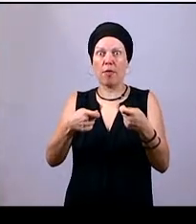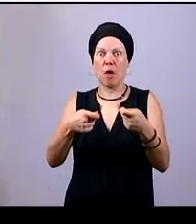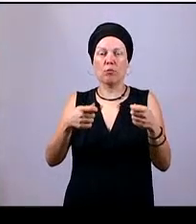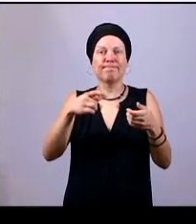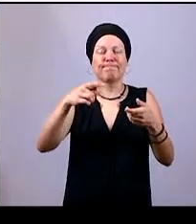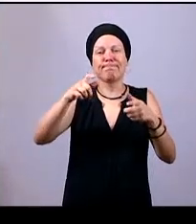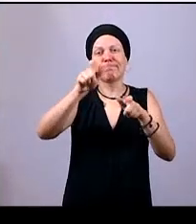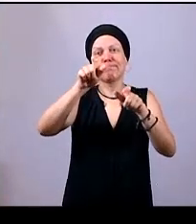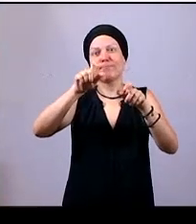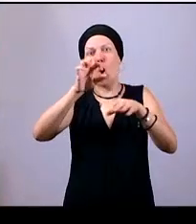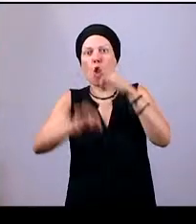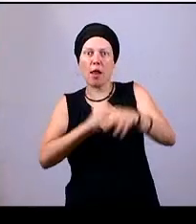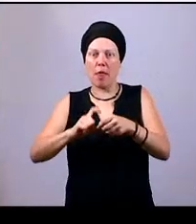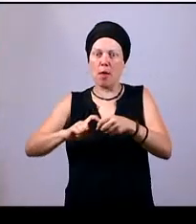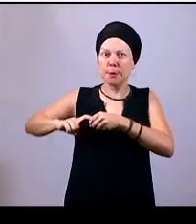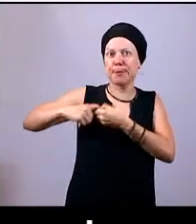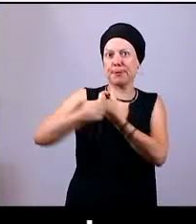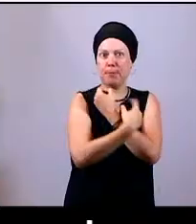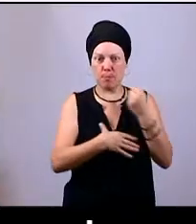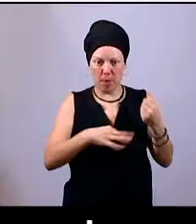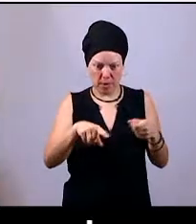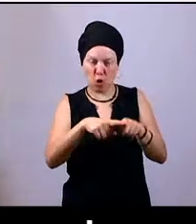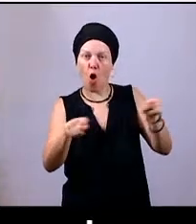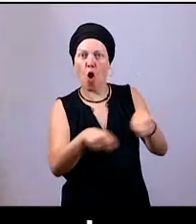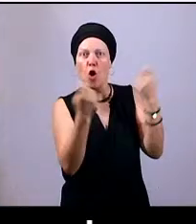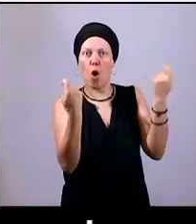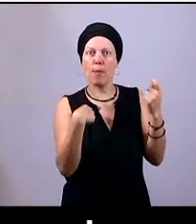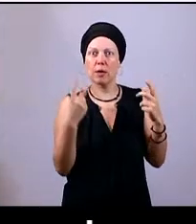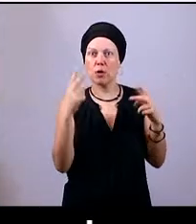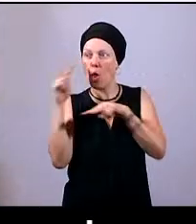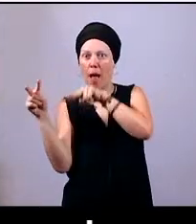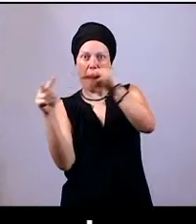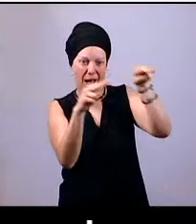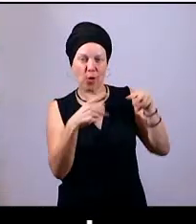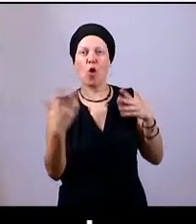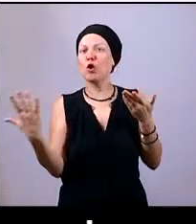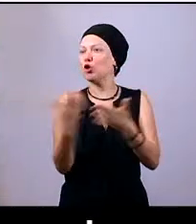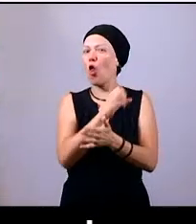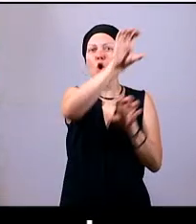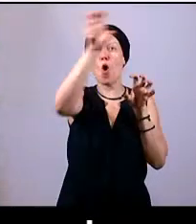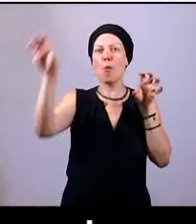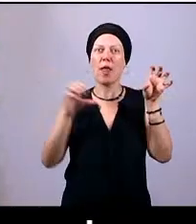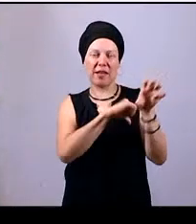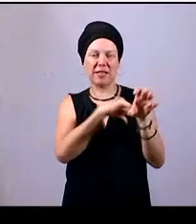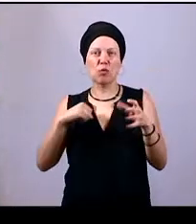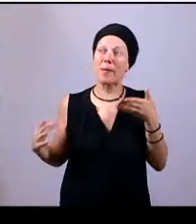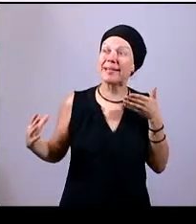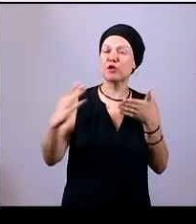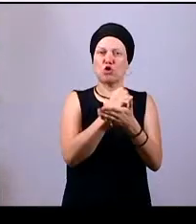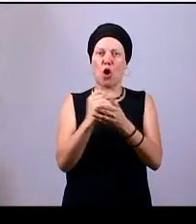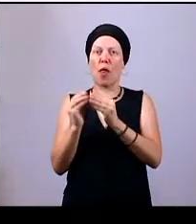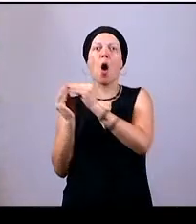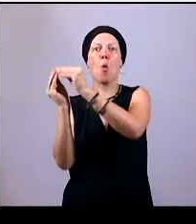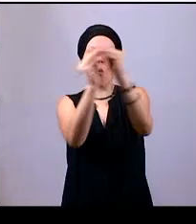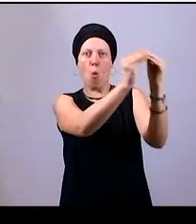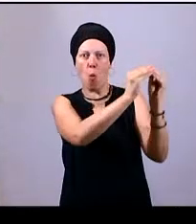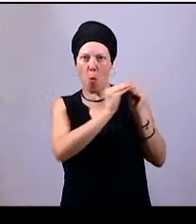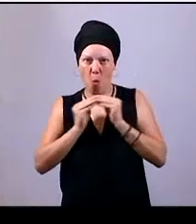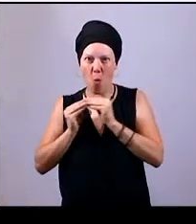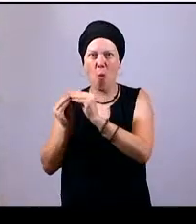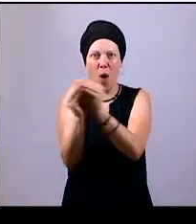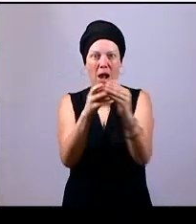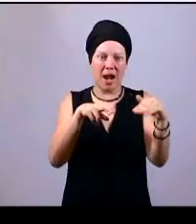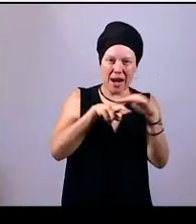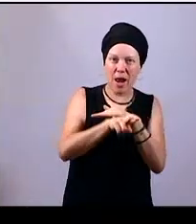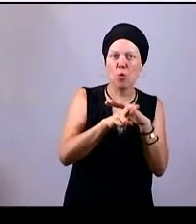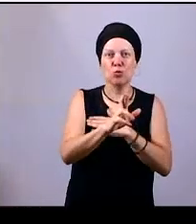de financiación autonómica y ese mirar para todos, para que todas las comunidades autónomas de nuestro país dispongan de